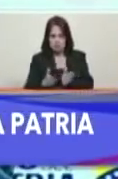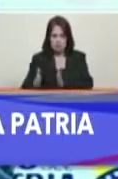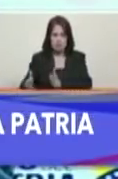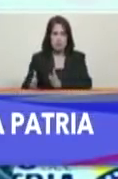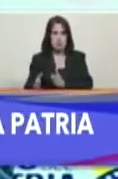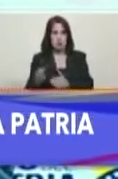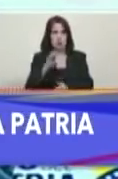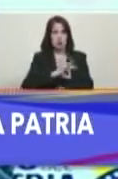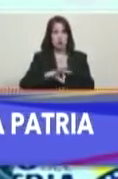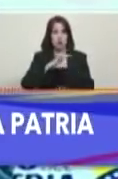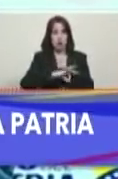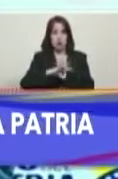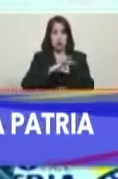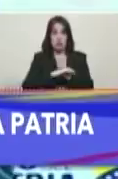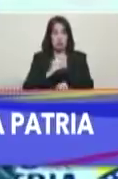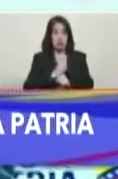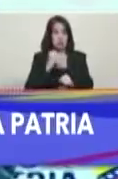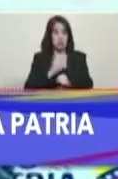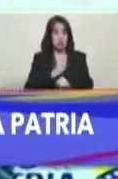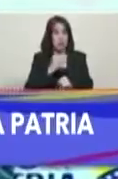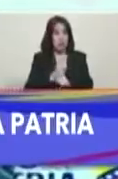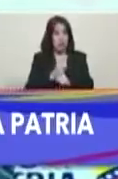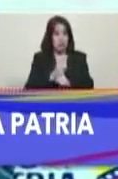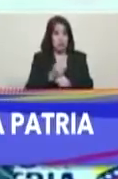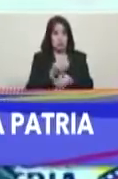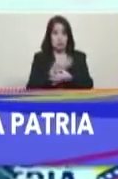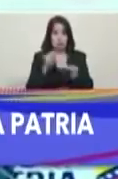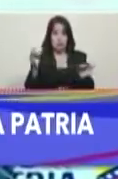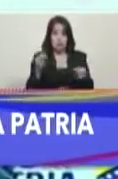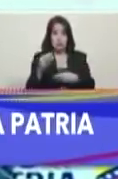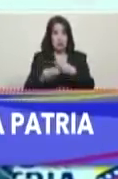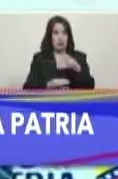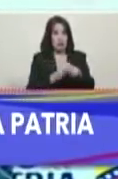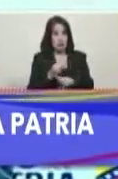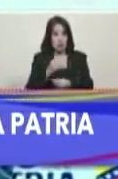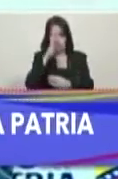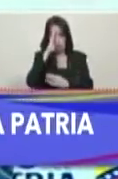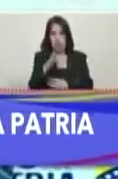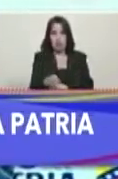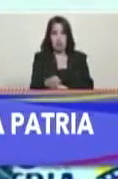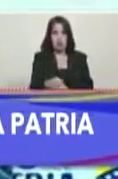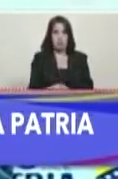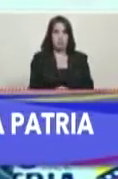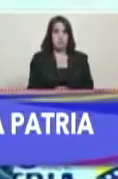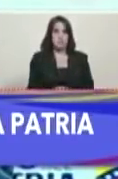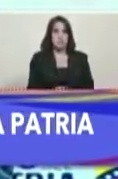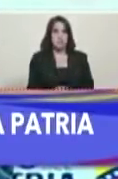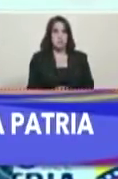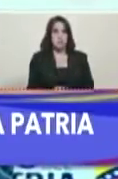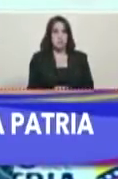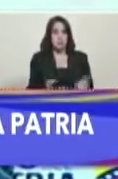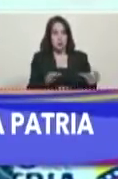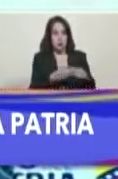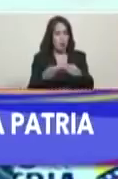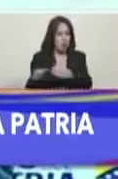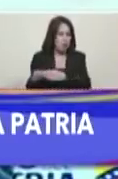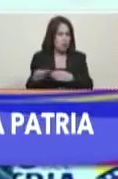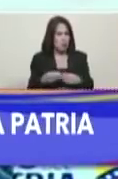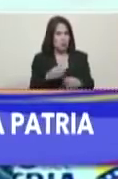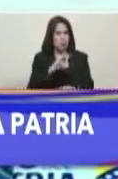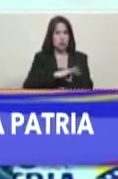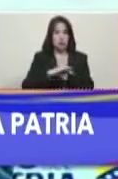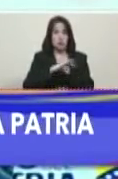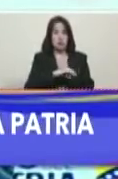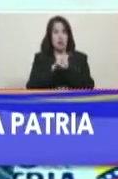Se ha hecho un trabajo de diagnóstico, acción directo con la cartografía social de